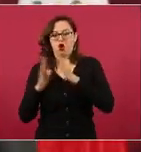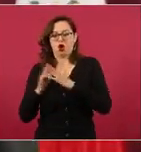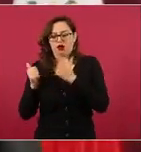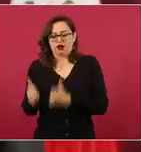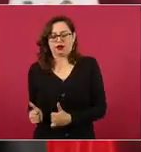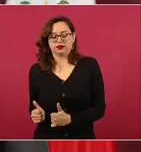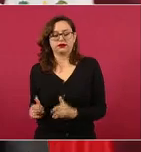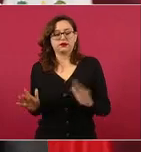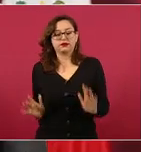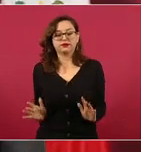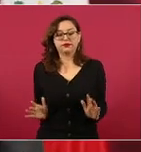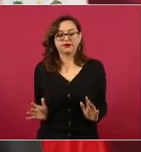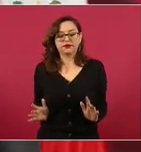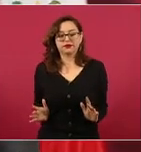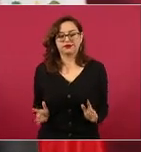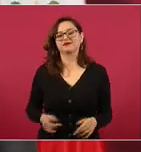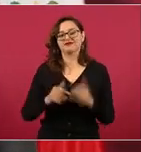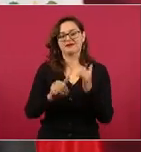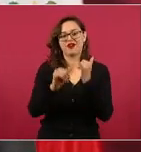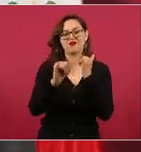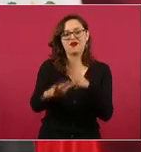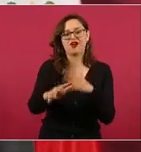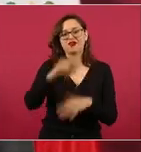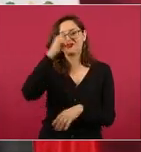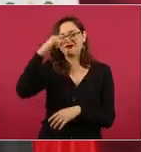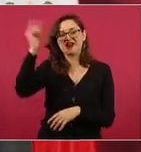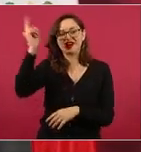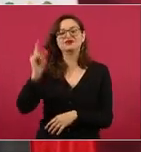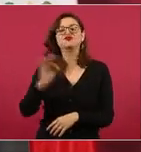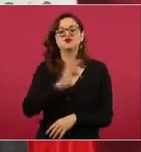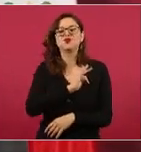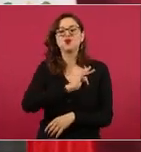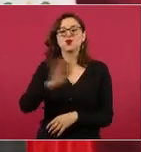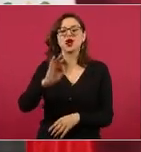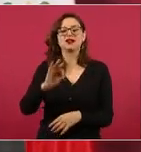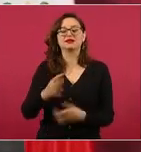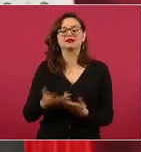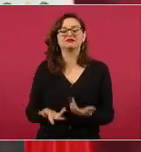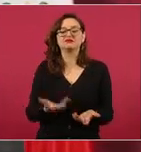les alcanza para imponerse.